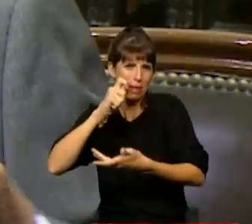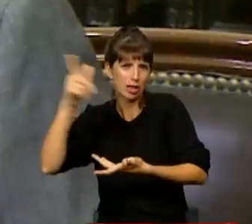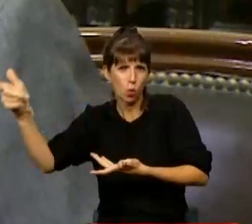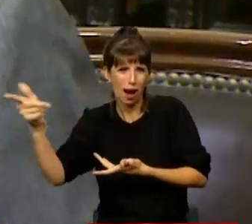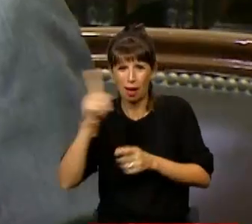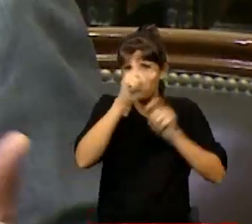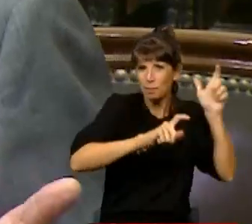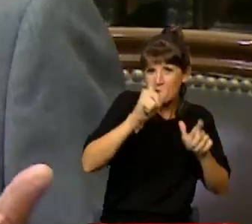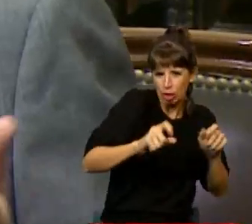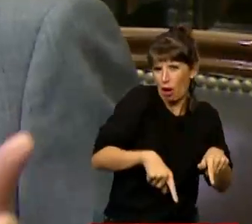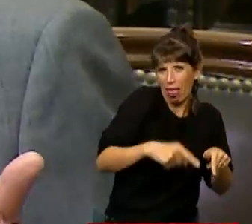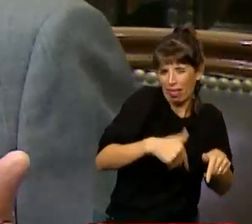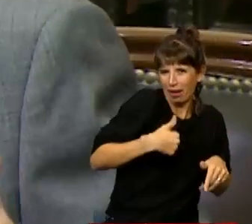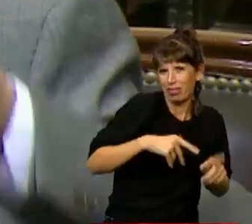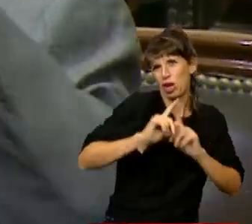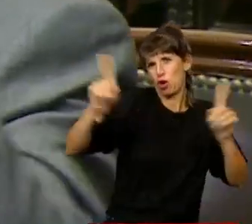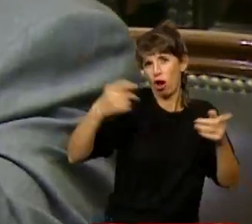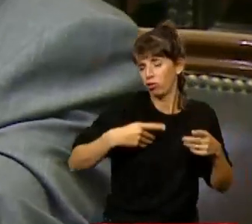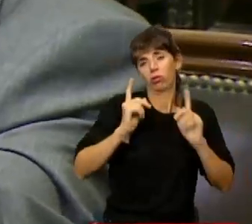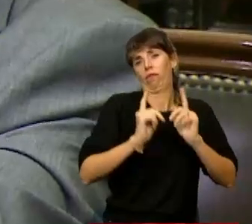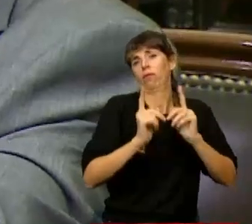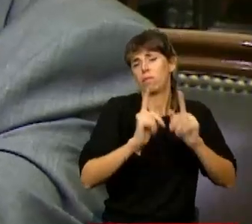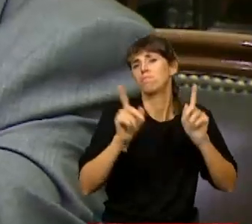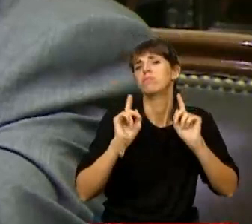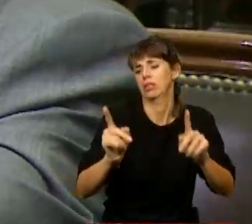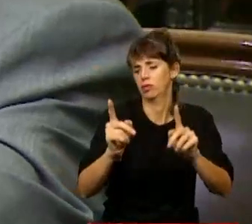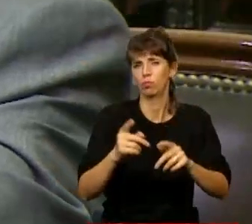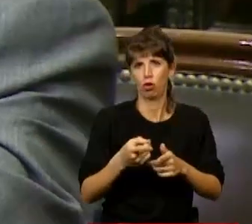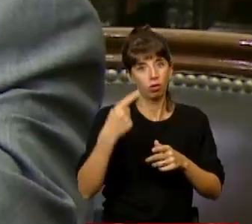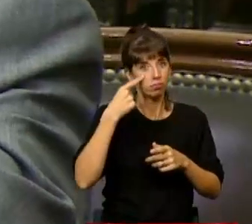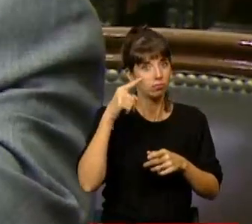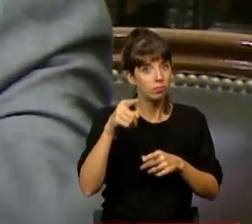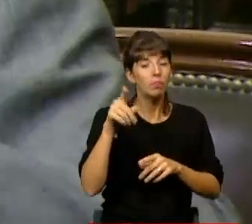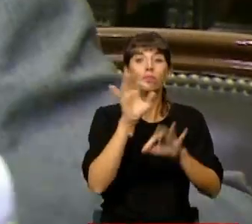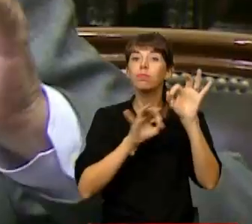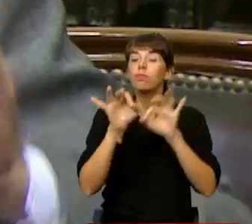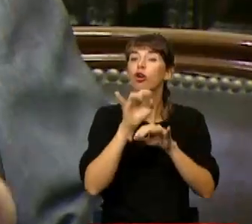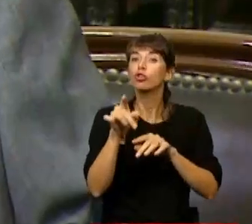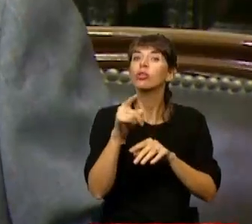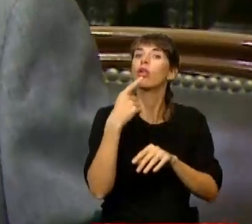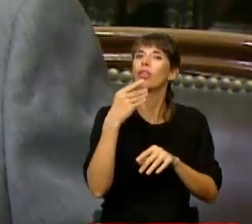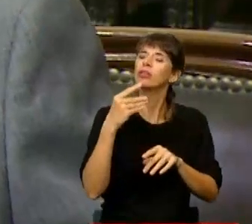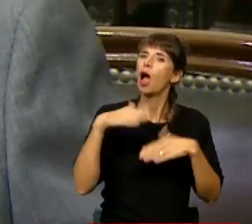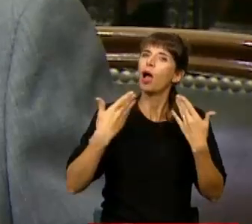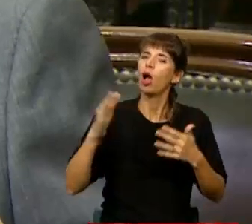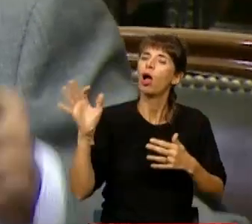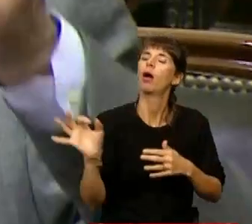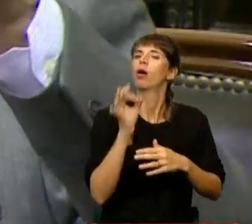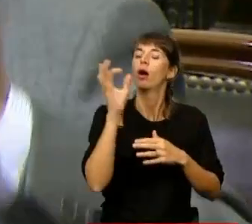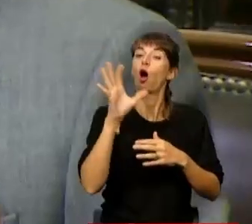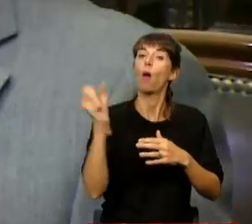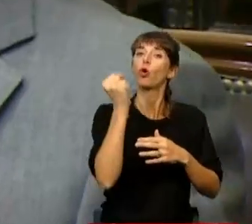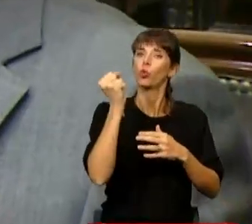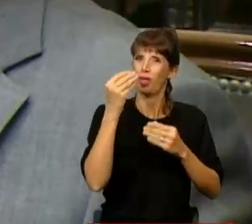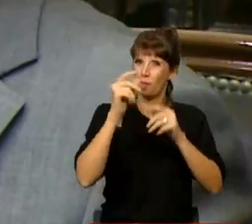su campito. Van a estar en la misma condición. Y ojo que en este proyecto habla también que es una nueva oportunidad para los que cultivan tabaco.